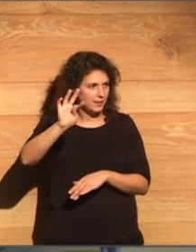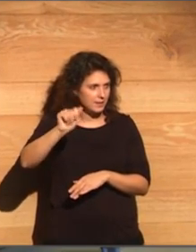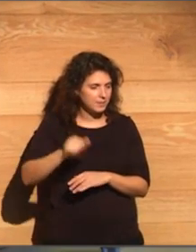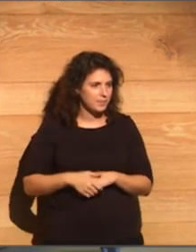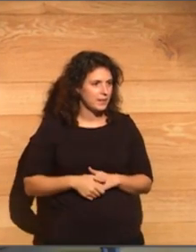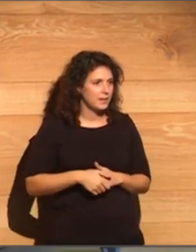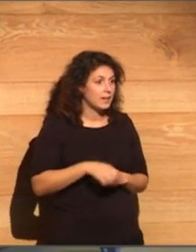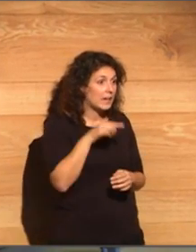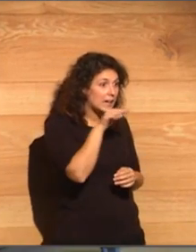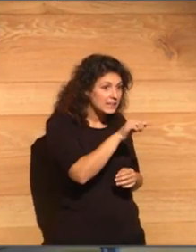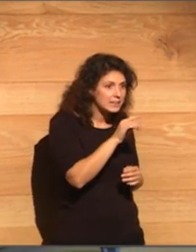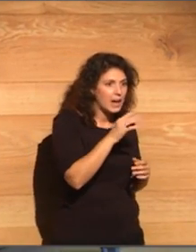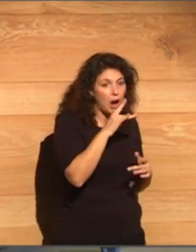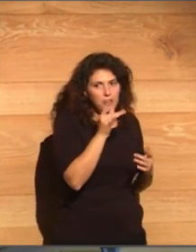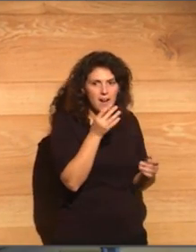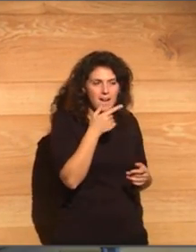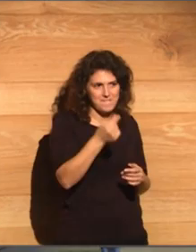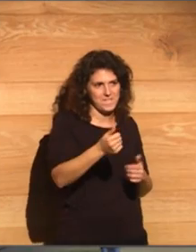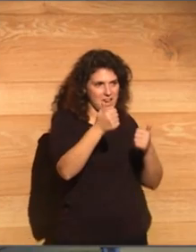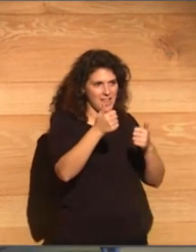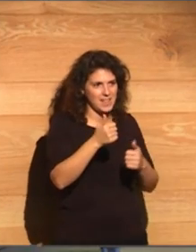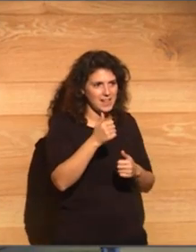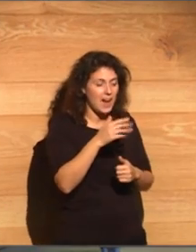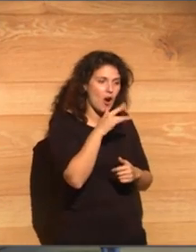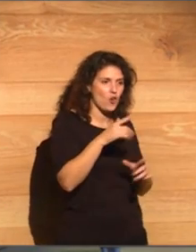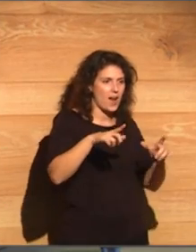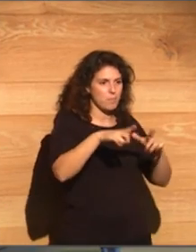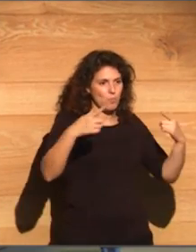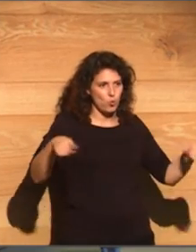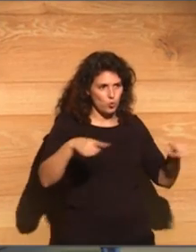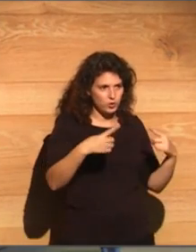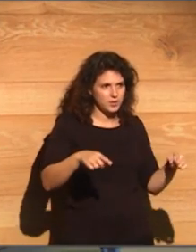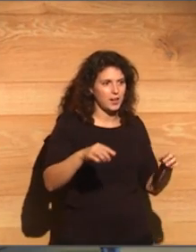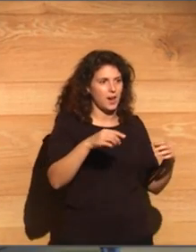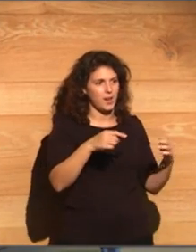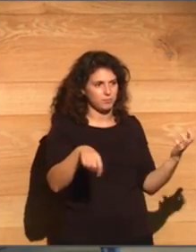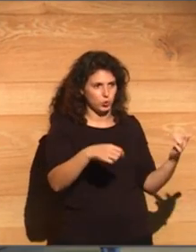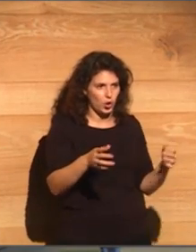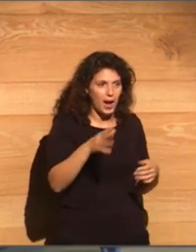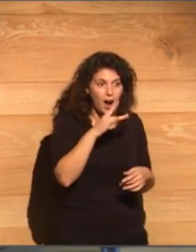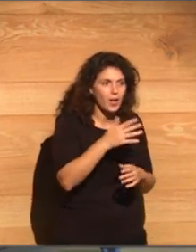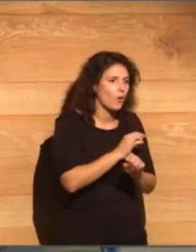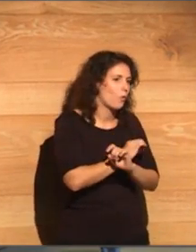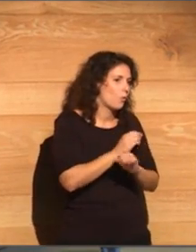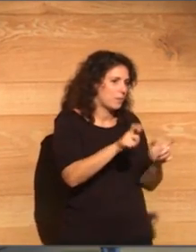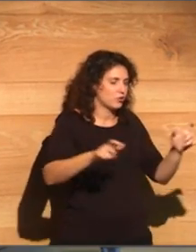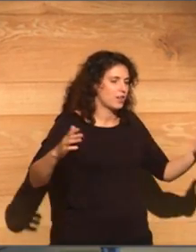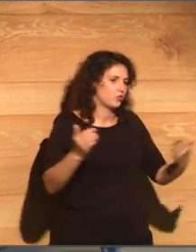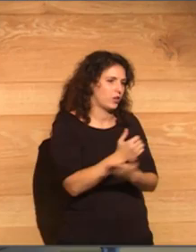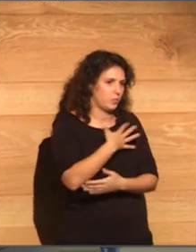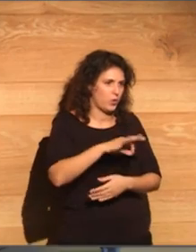Que este señor era nazi. Claro, es muy fácil ahora que tocan en los festivales, claro. Ahora es nazi cualquiera. Ahora es nazi cualquiera, que, ahora que llena